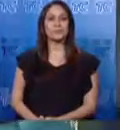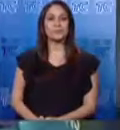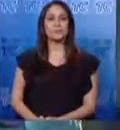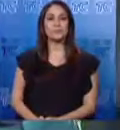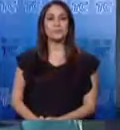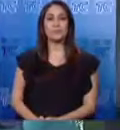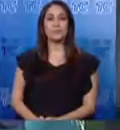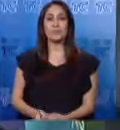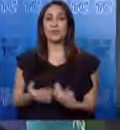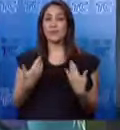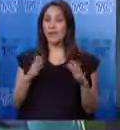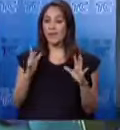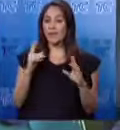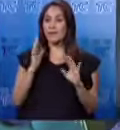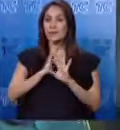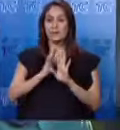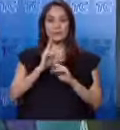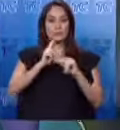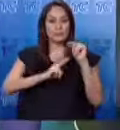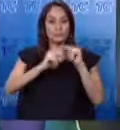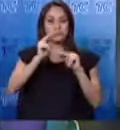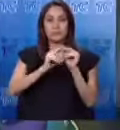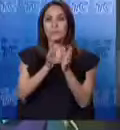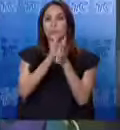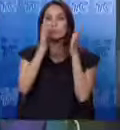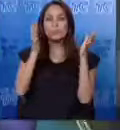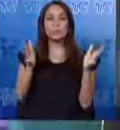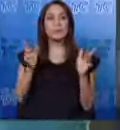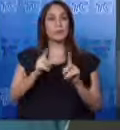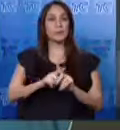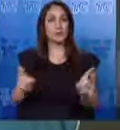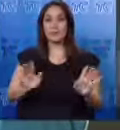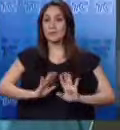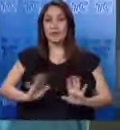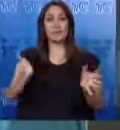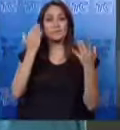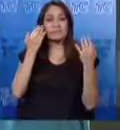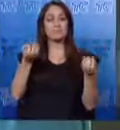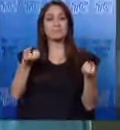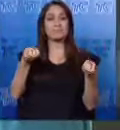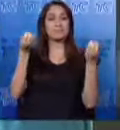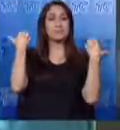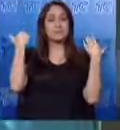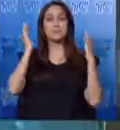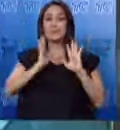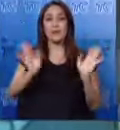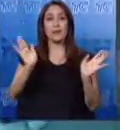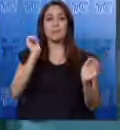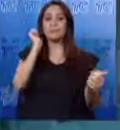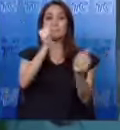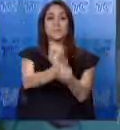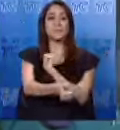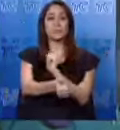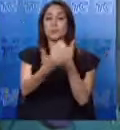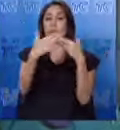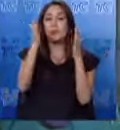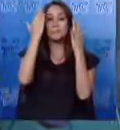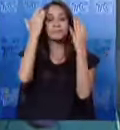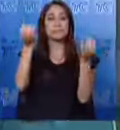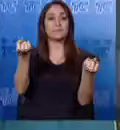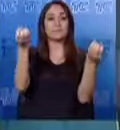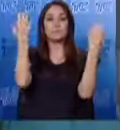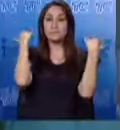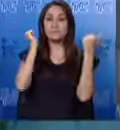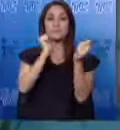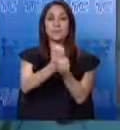ya hemos construido bastante, pero eso ya es pasado, pues. Eso ya es pasado.